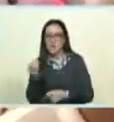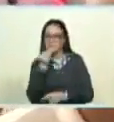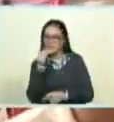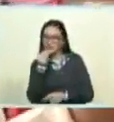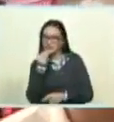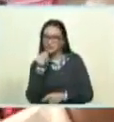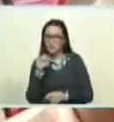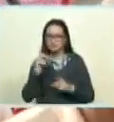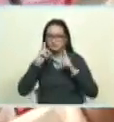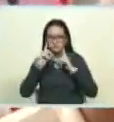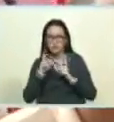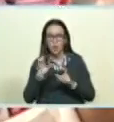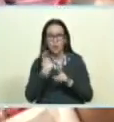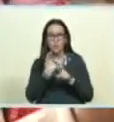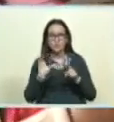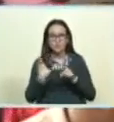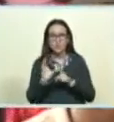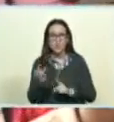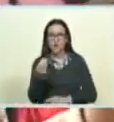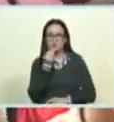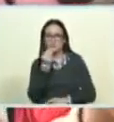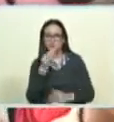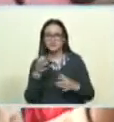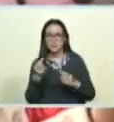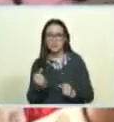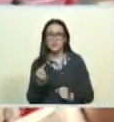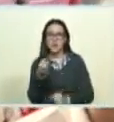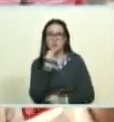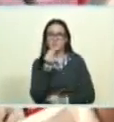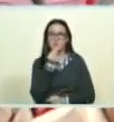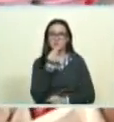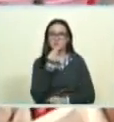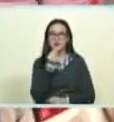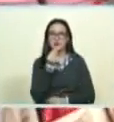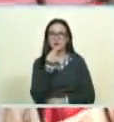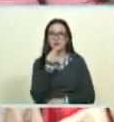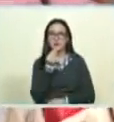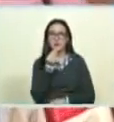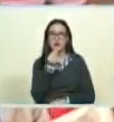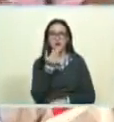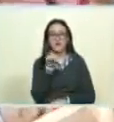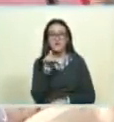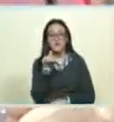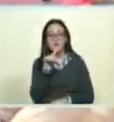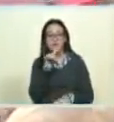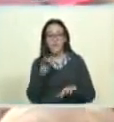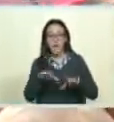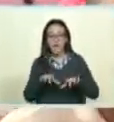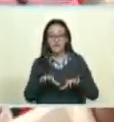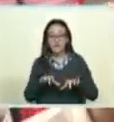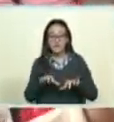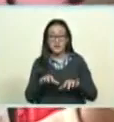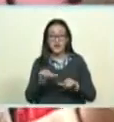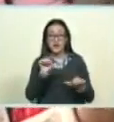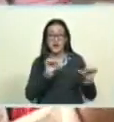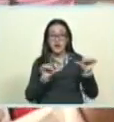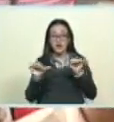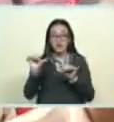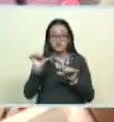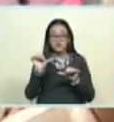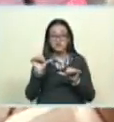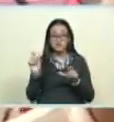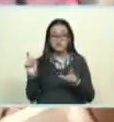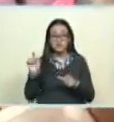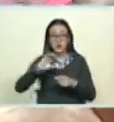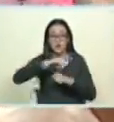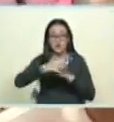agroalimentación, también tenemos cultura nutricional y seguridad alimentaria, tenemos informática, geociencia,